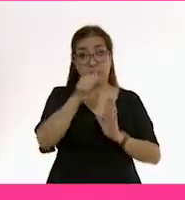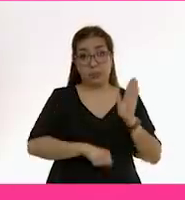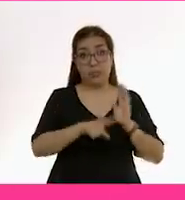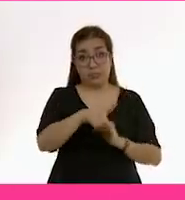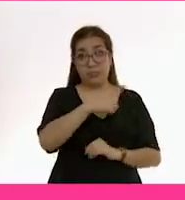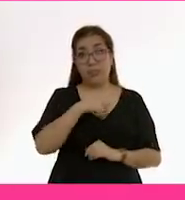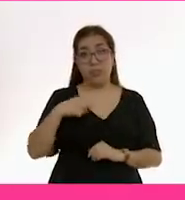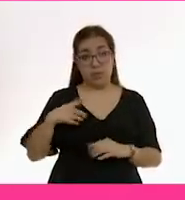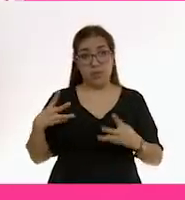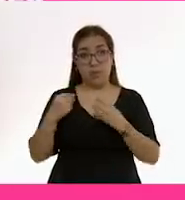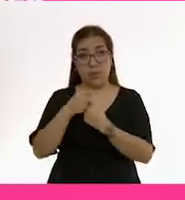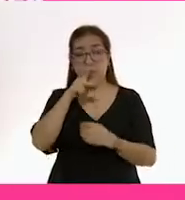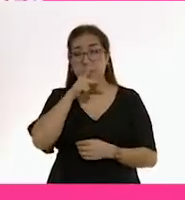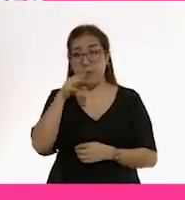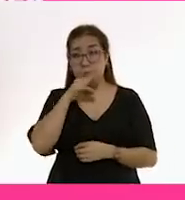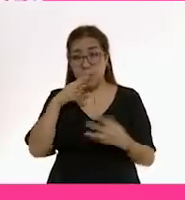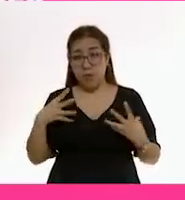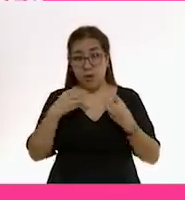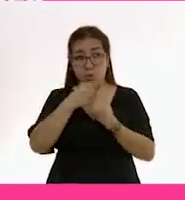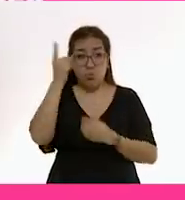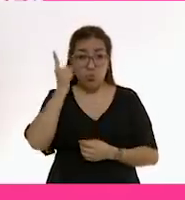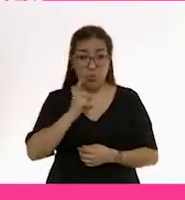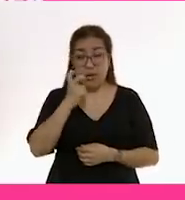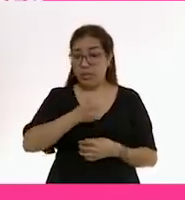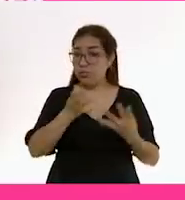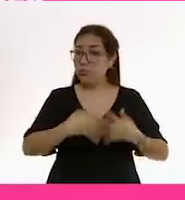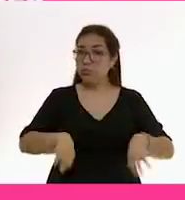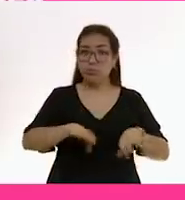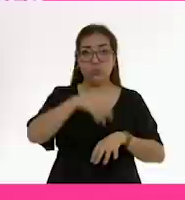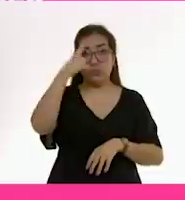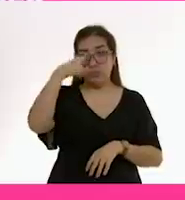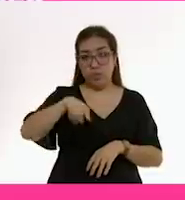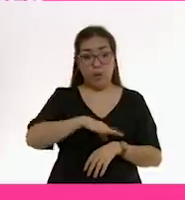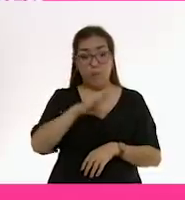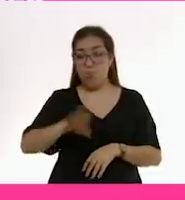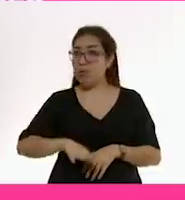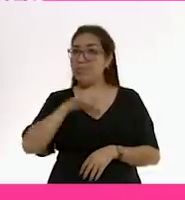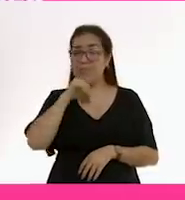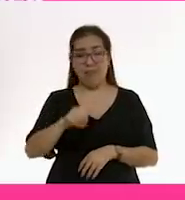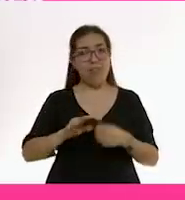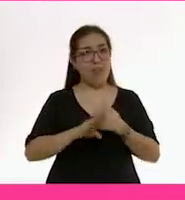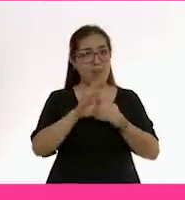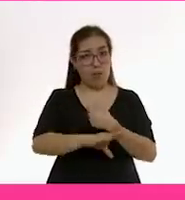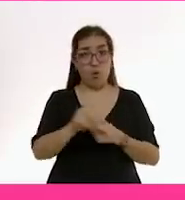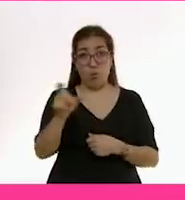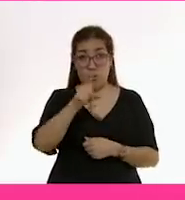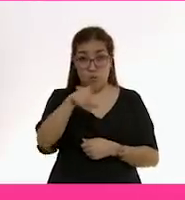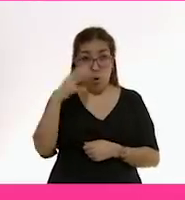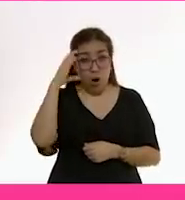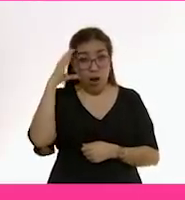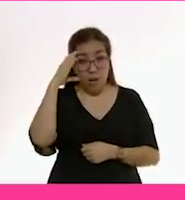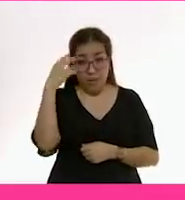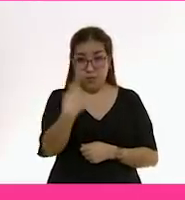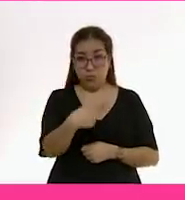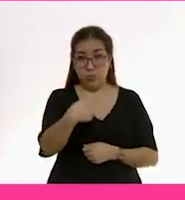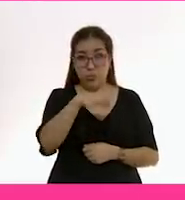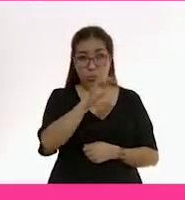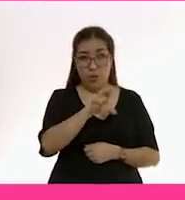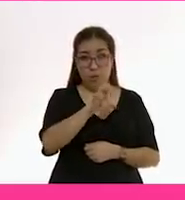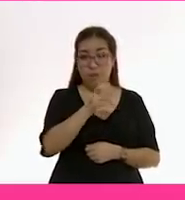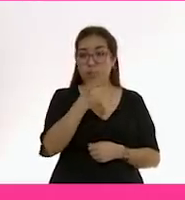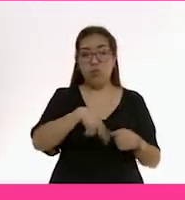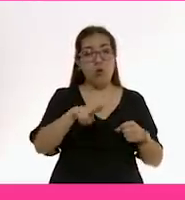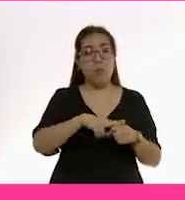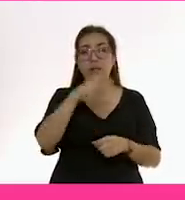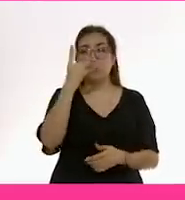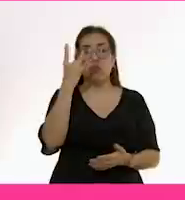el mismo cuarto que sus papás. Es una medida muy importante para prevenir la muerte de cuna. Cuando utilices una cuna, la cuna no debe de tener más que al